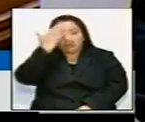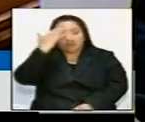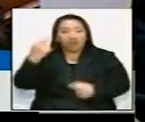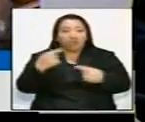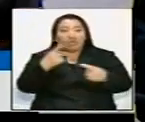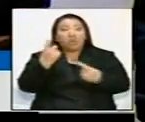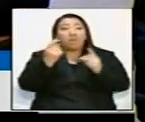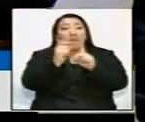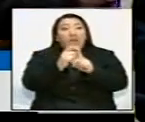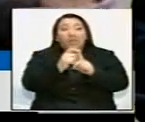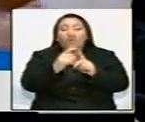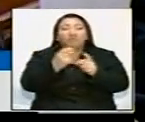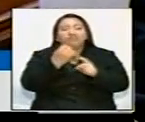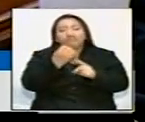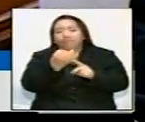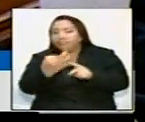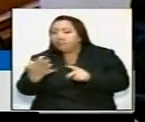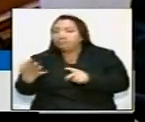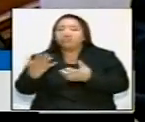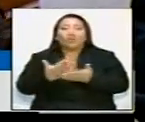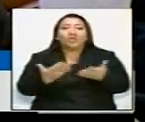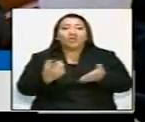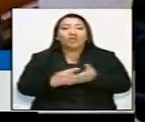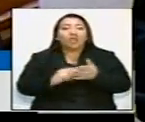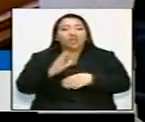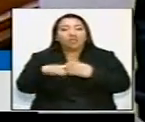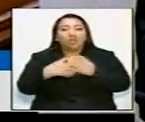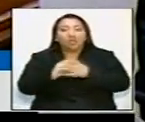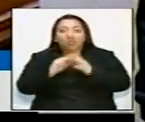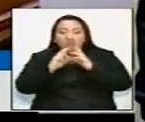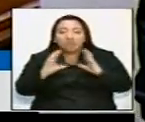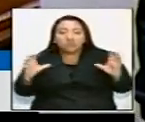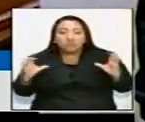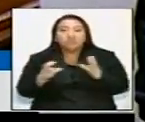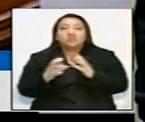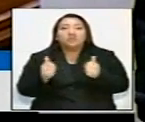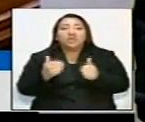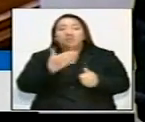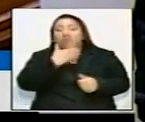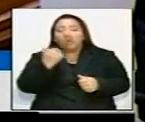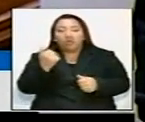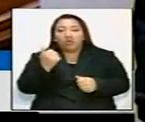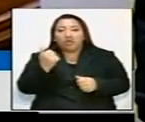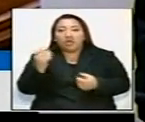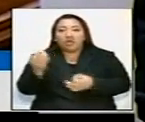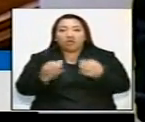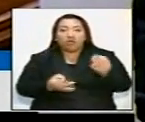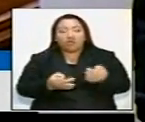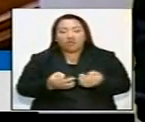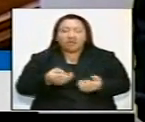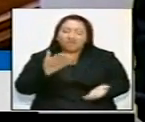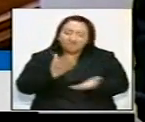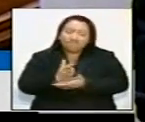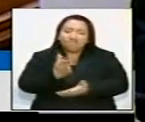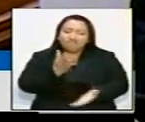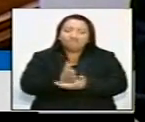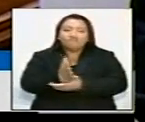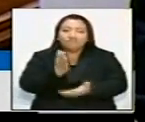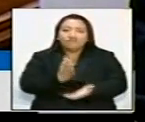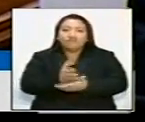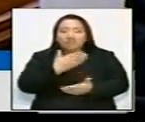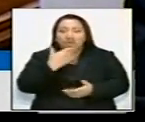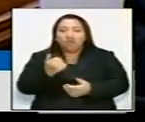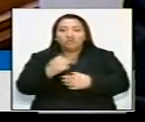palabra, es una serie de elementos que al final del día da un resultante, que es la mejora constante de